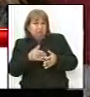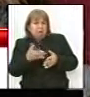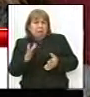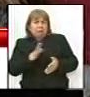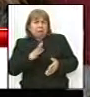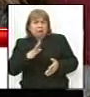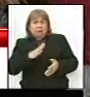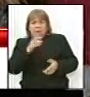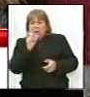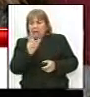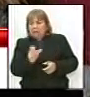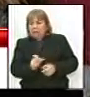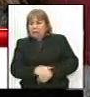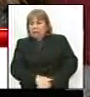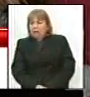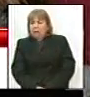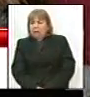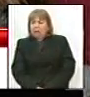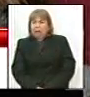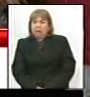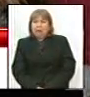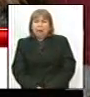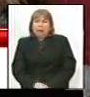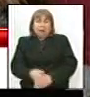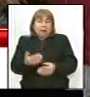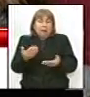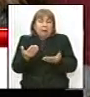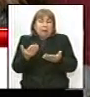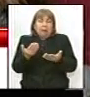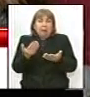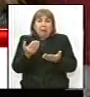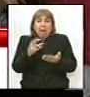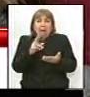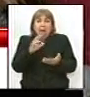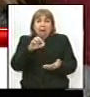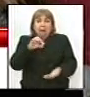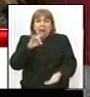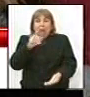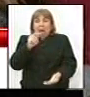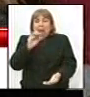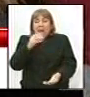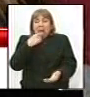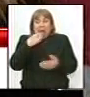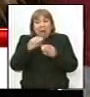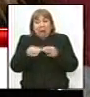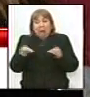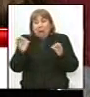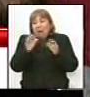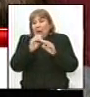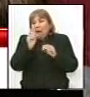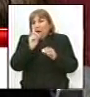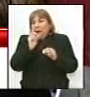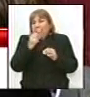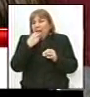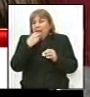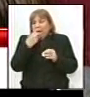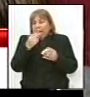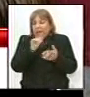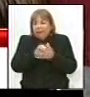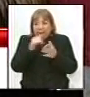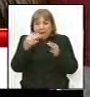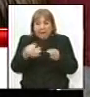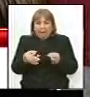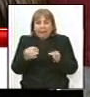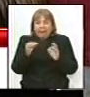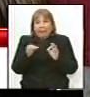honor de las personas y donde está la reputación de repente para algunos no es importante pero esta decisión que